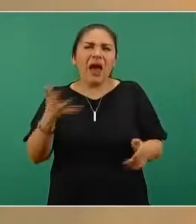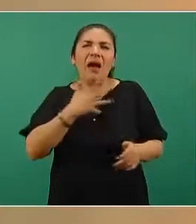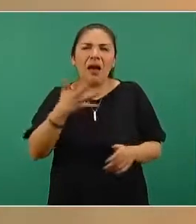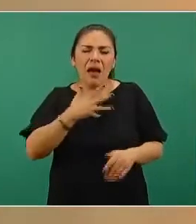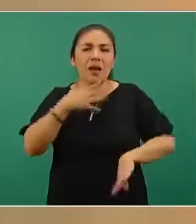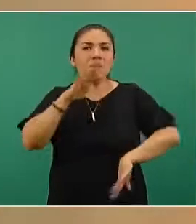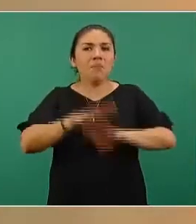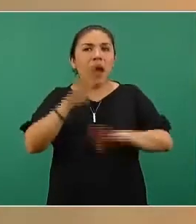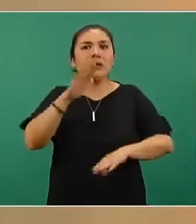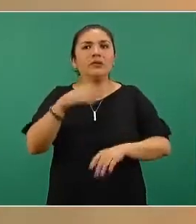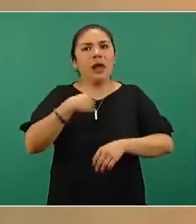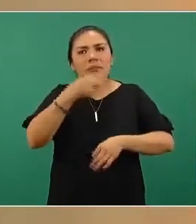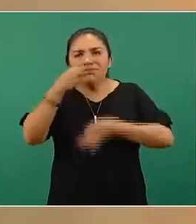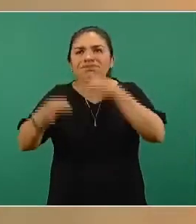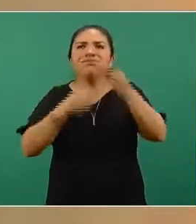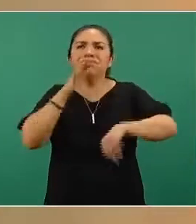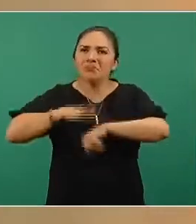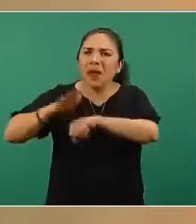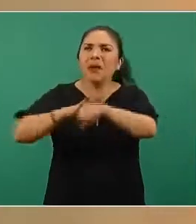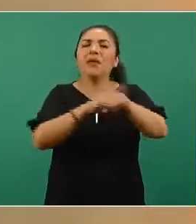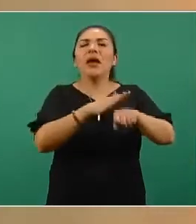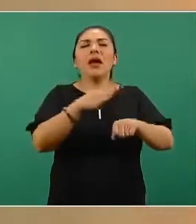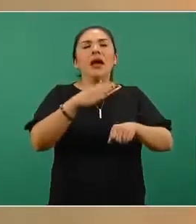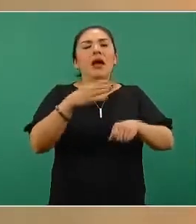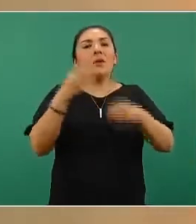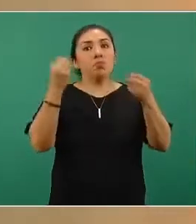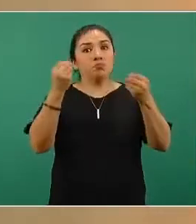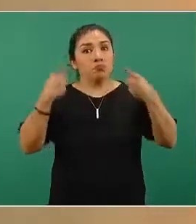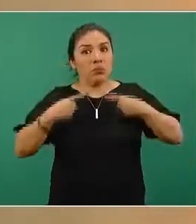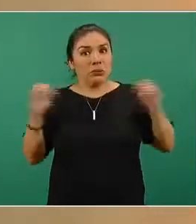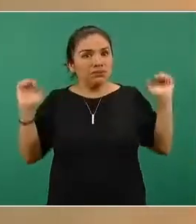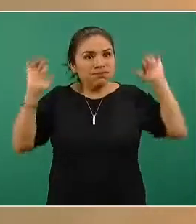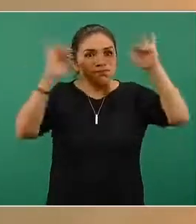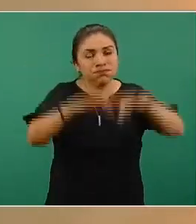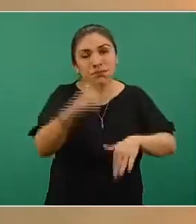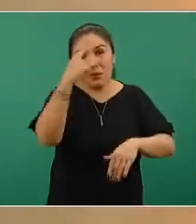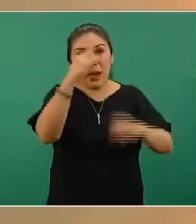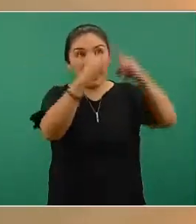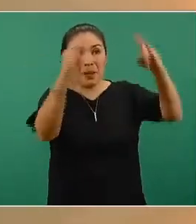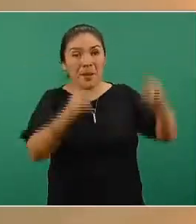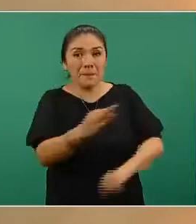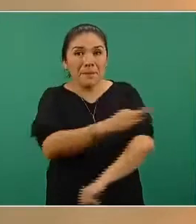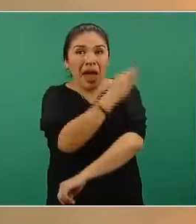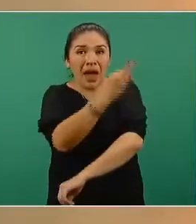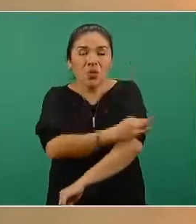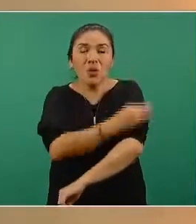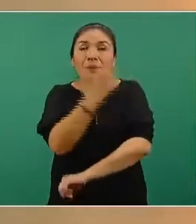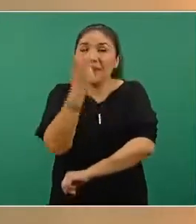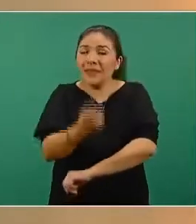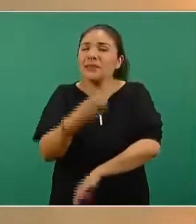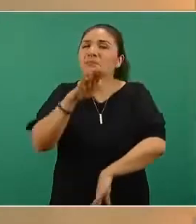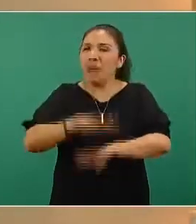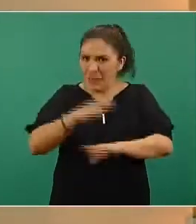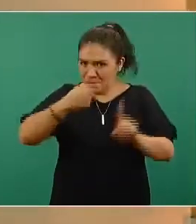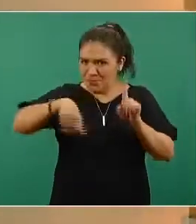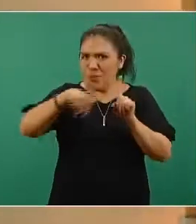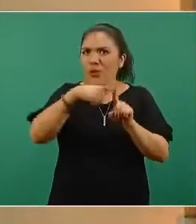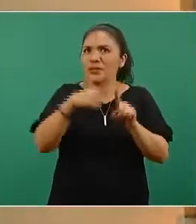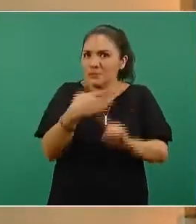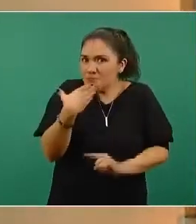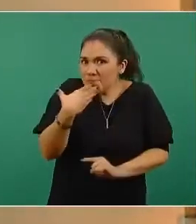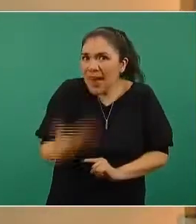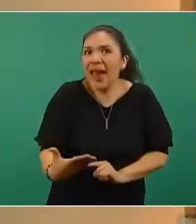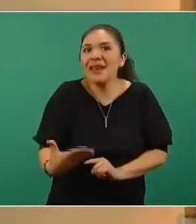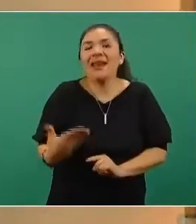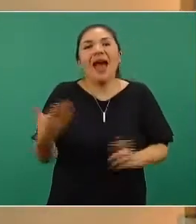una gran convocatoria, una gran asistencia a los puestos de vacunación y esto es una cosa muy positiva. Esto es muy positivo